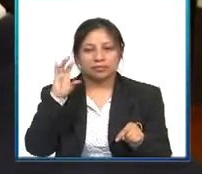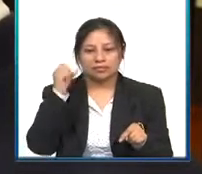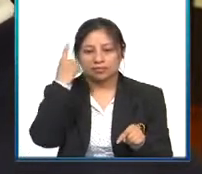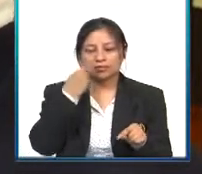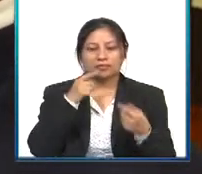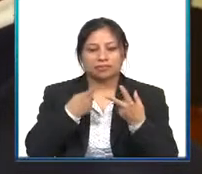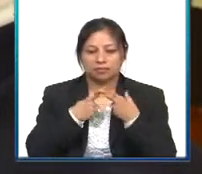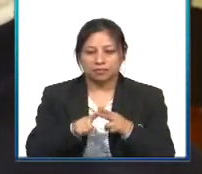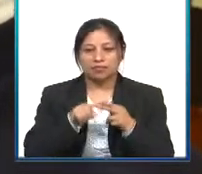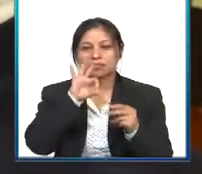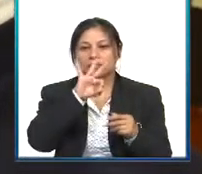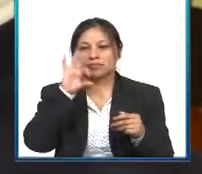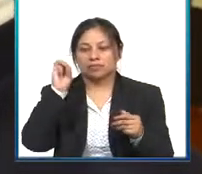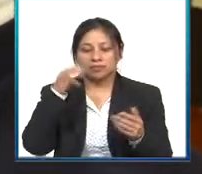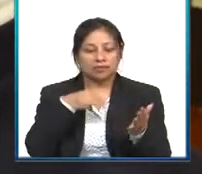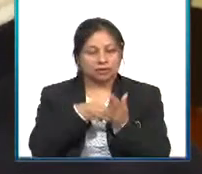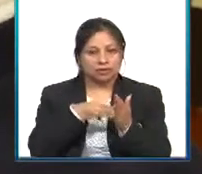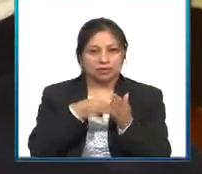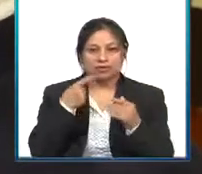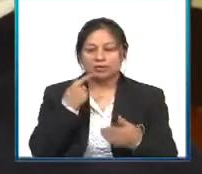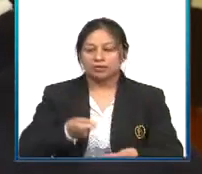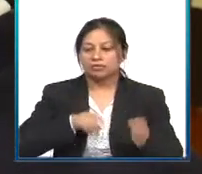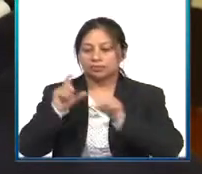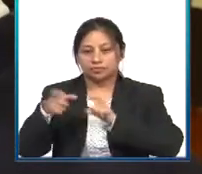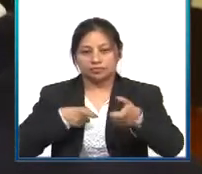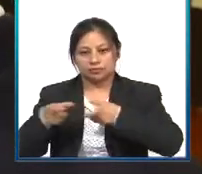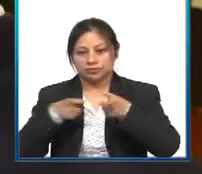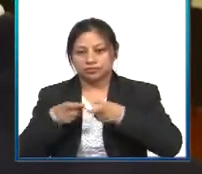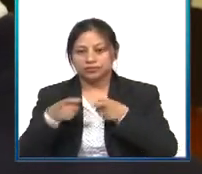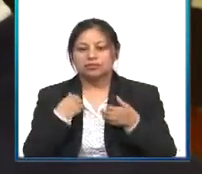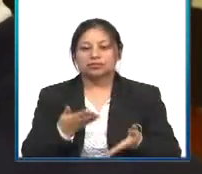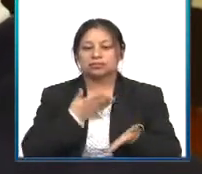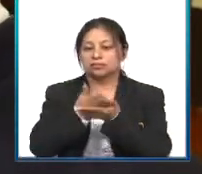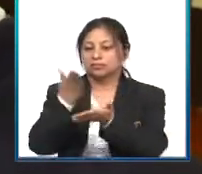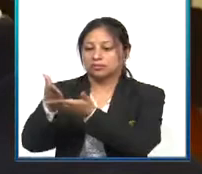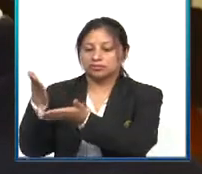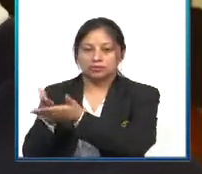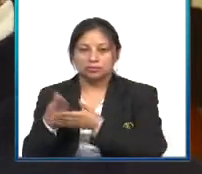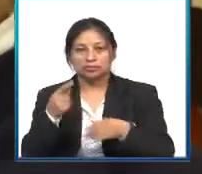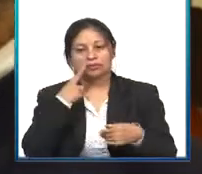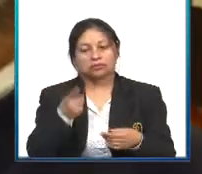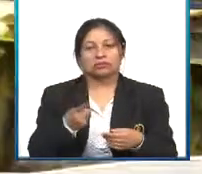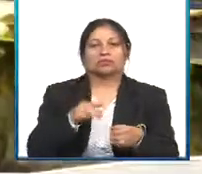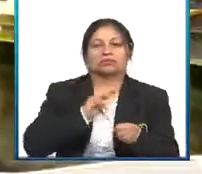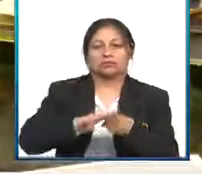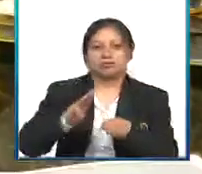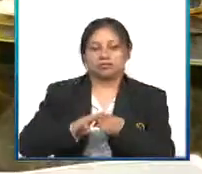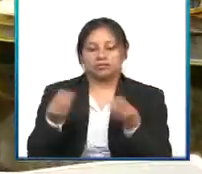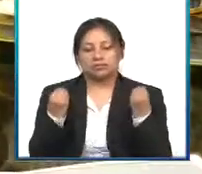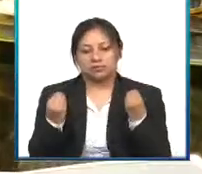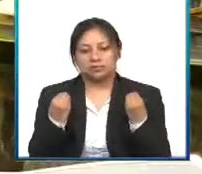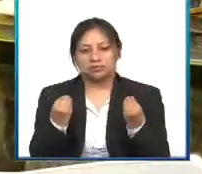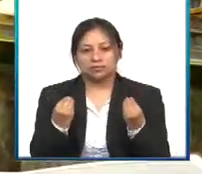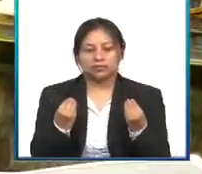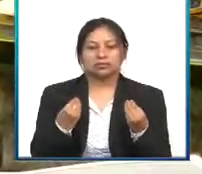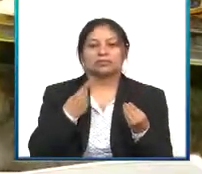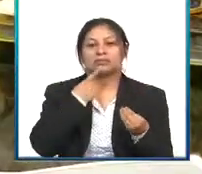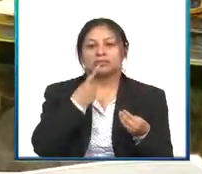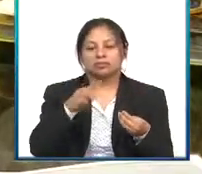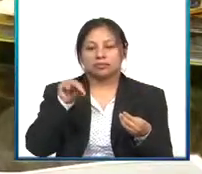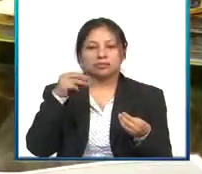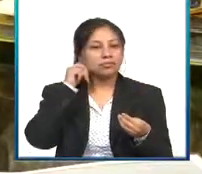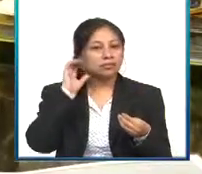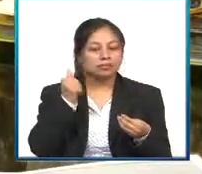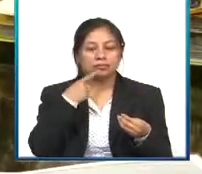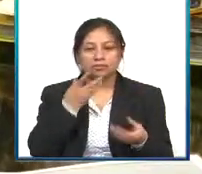entregaron las primeras 30.000 raciones de comida en coordinación con los centros de operaciones de emergencia de las municipalidades. En tanto, el viceministro del MAGA explicó que a